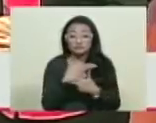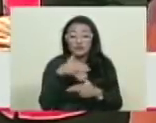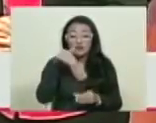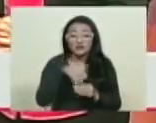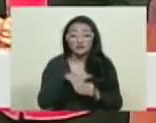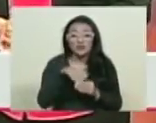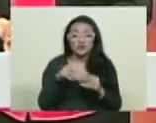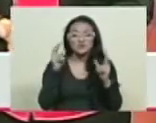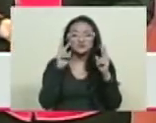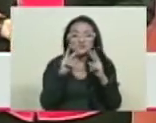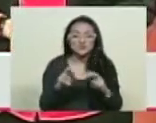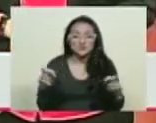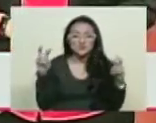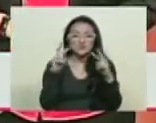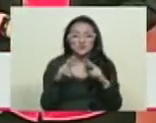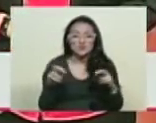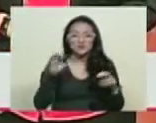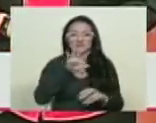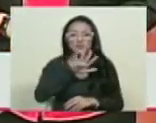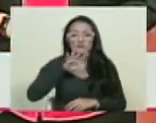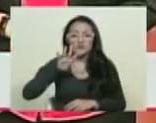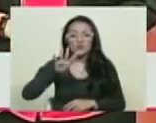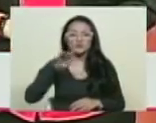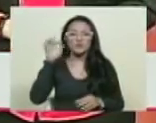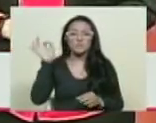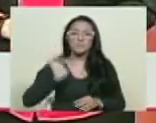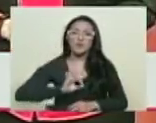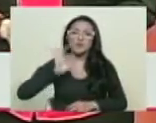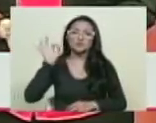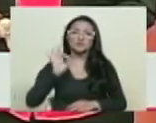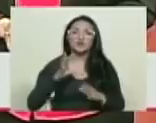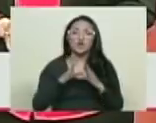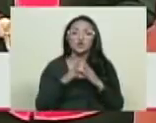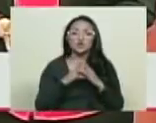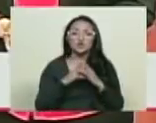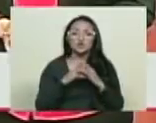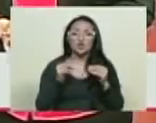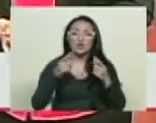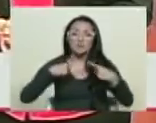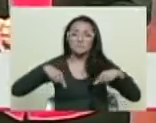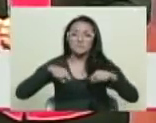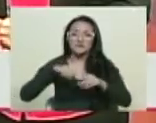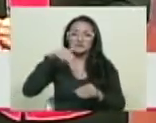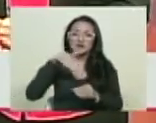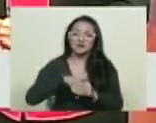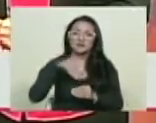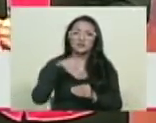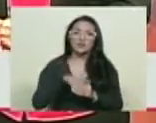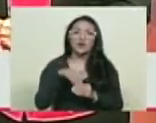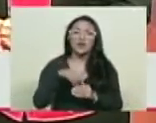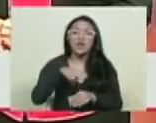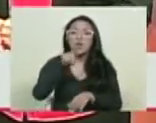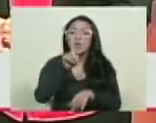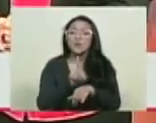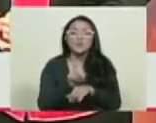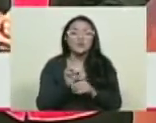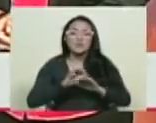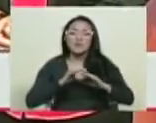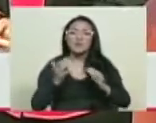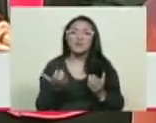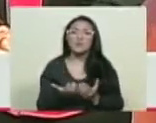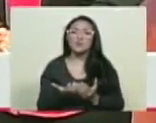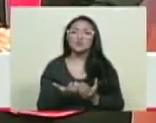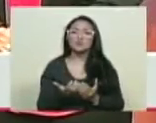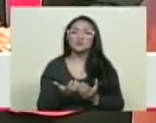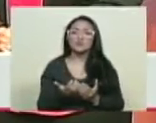del 54 por ciento de todas las mesas electorales del país es el único lugar del mundo donde eso se